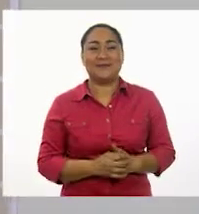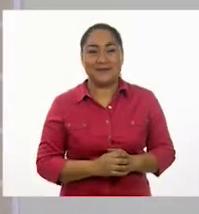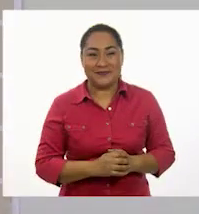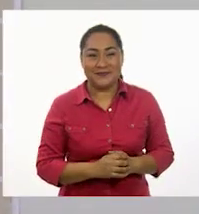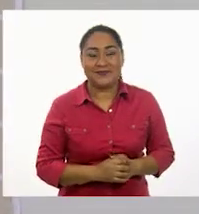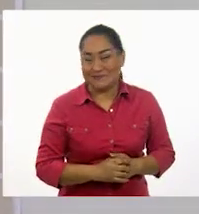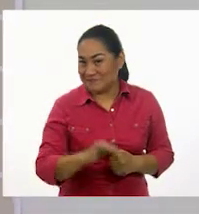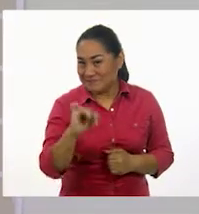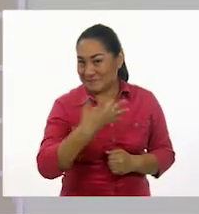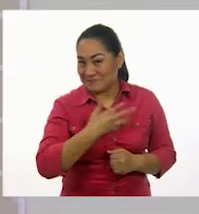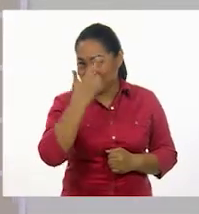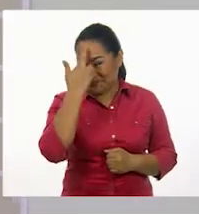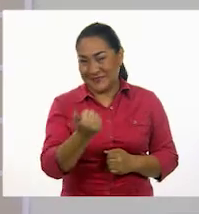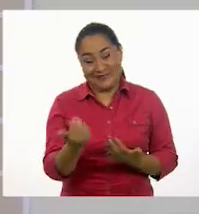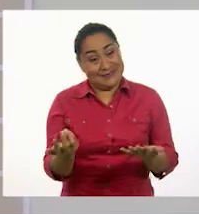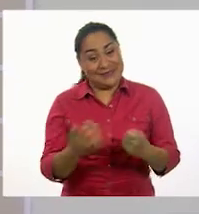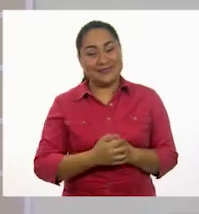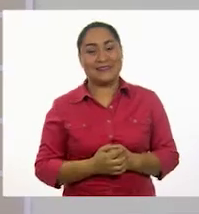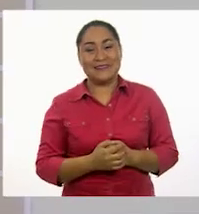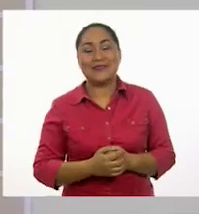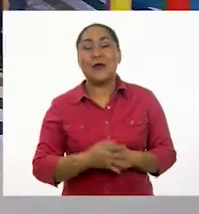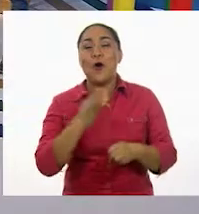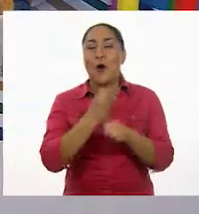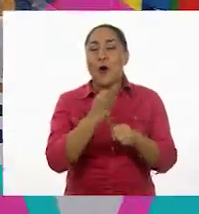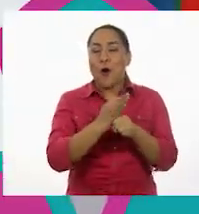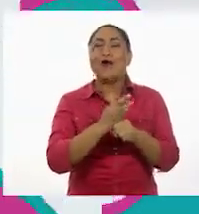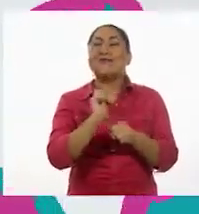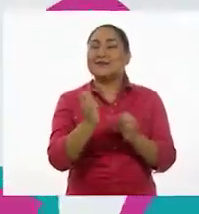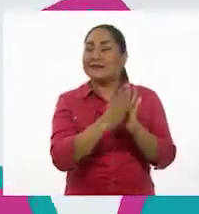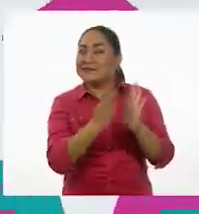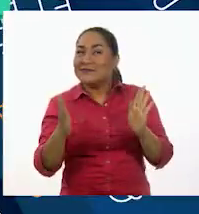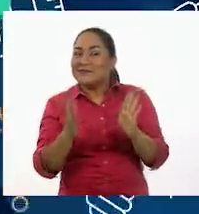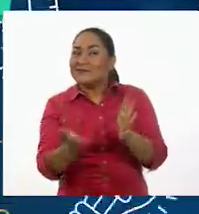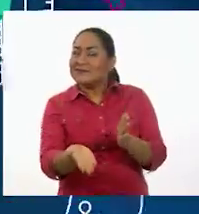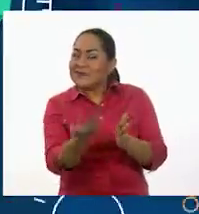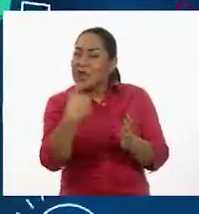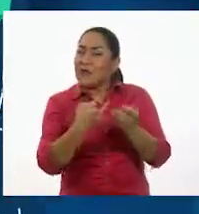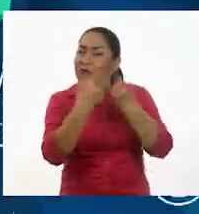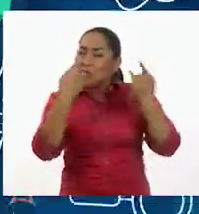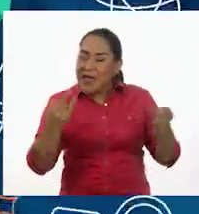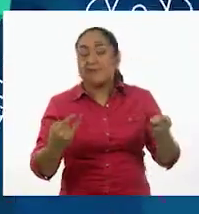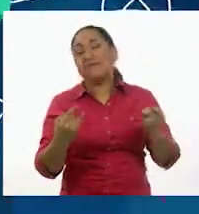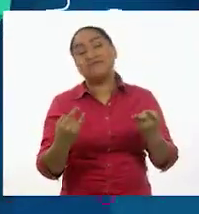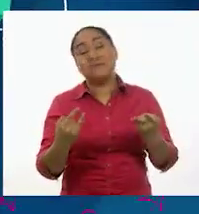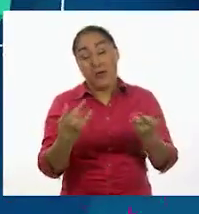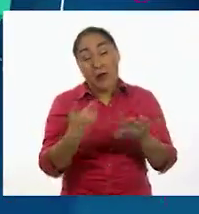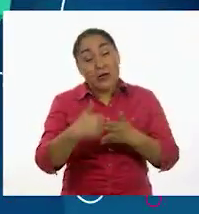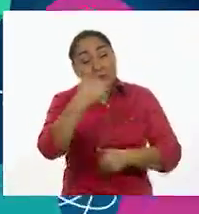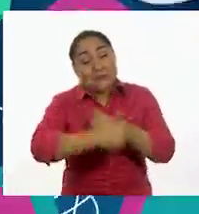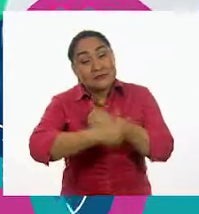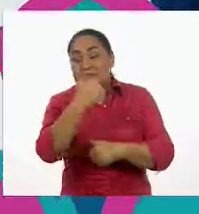señores. Exacto, Ton. En nuestra primera edición de Cuéntame la Historia tenemos un empate.